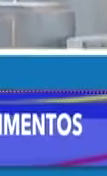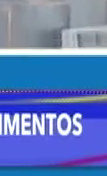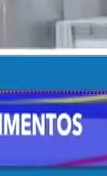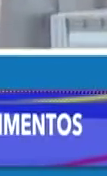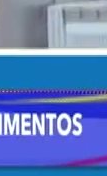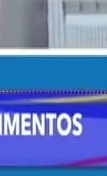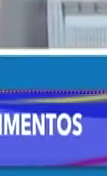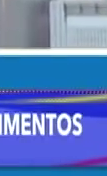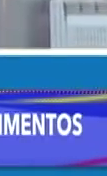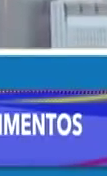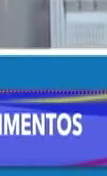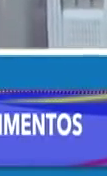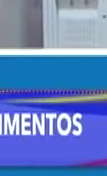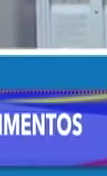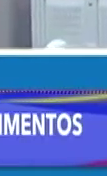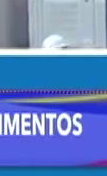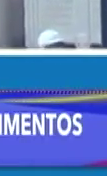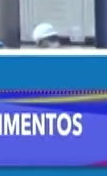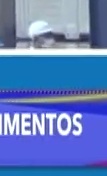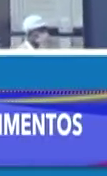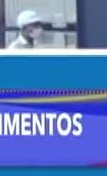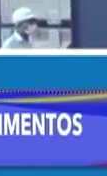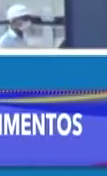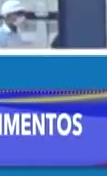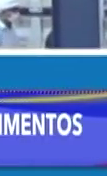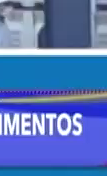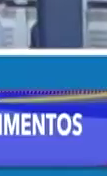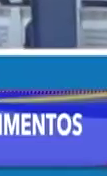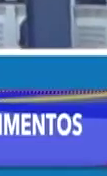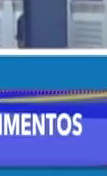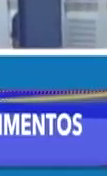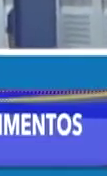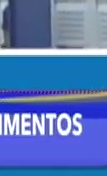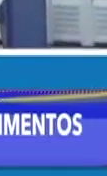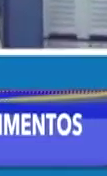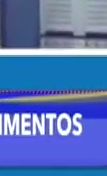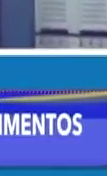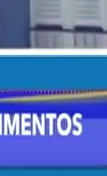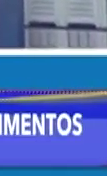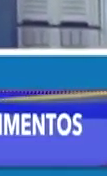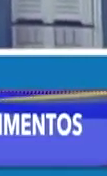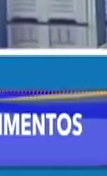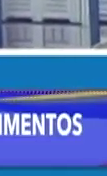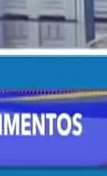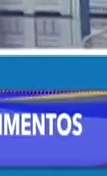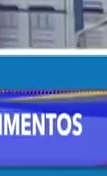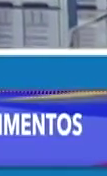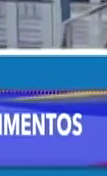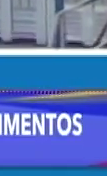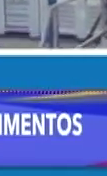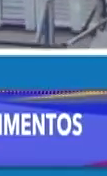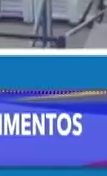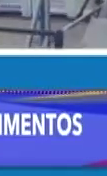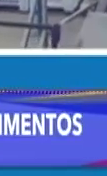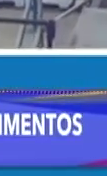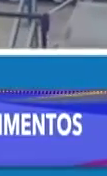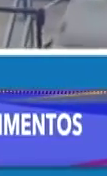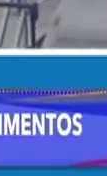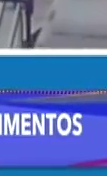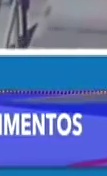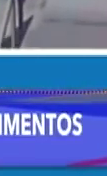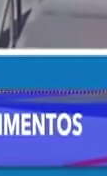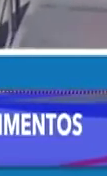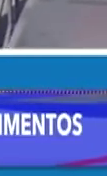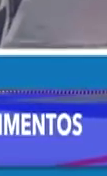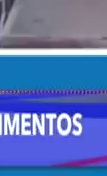logística institucional financiera a todo el que venga del mundo a producir el campo a